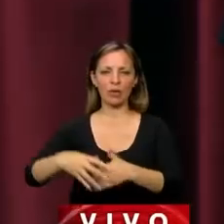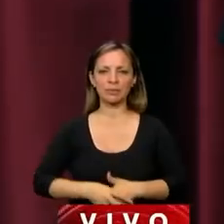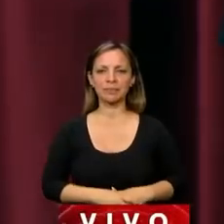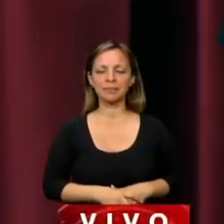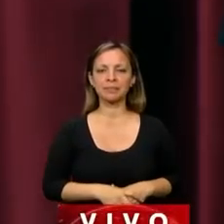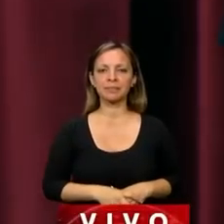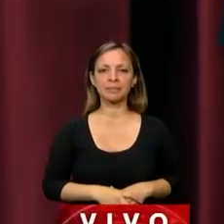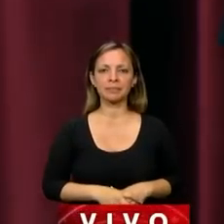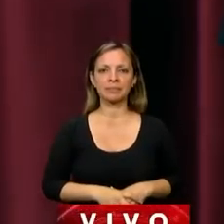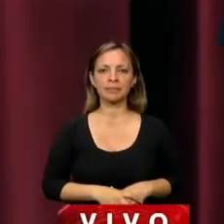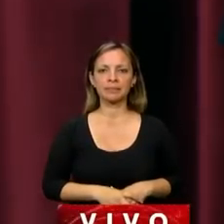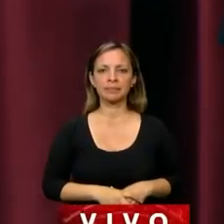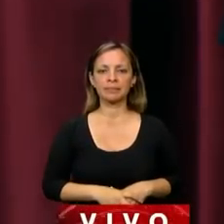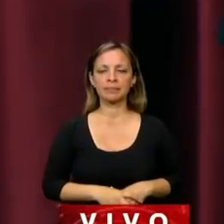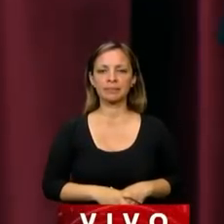Nación.